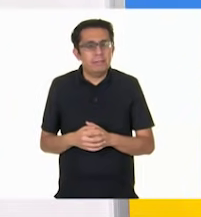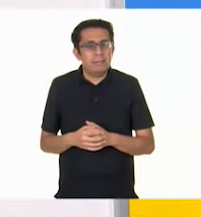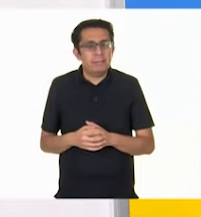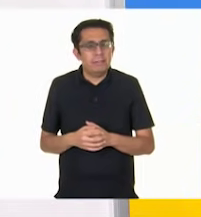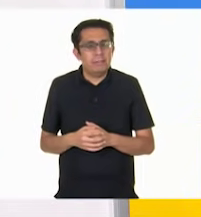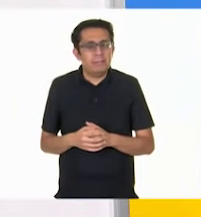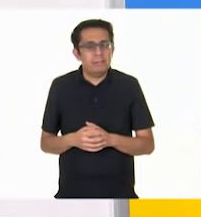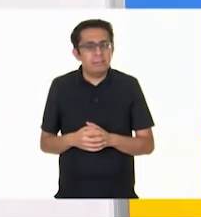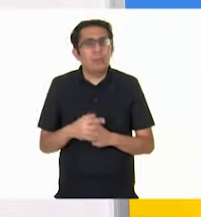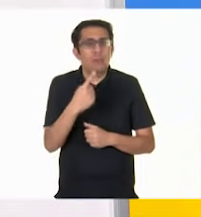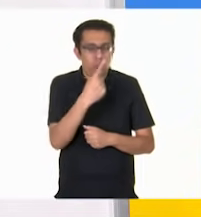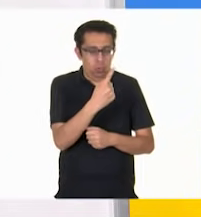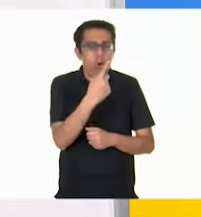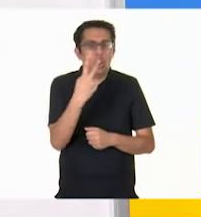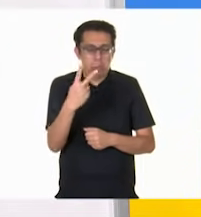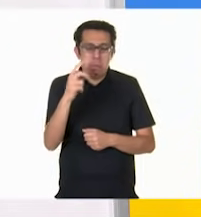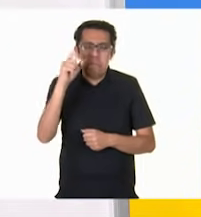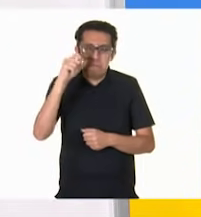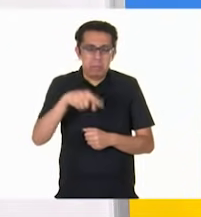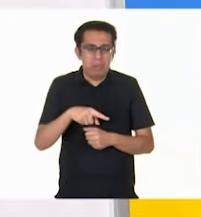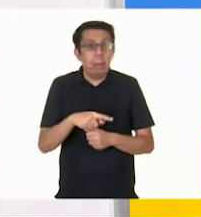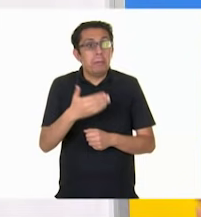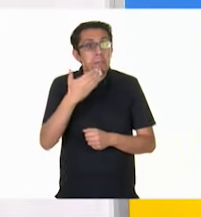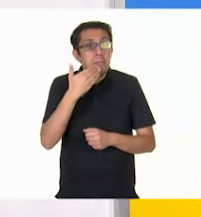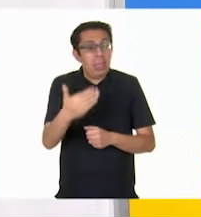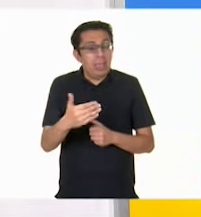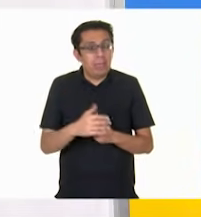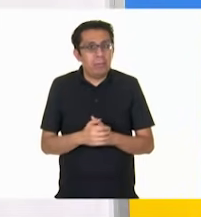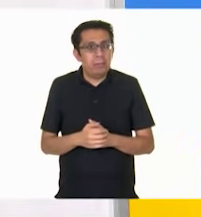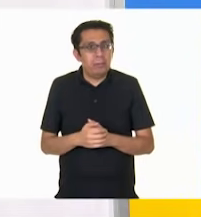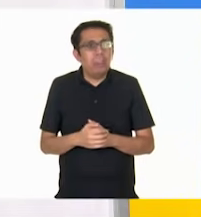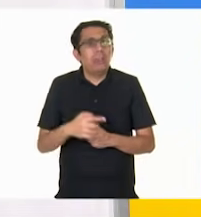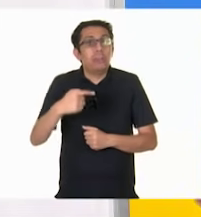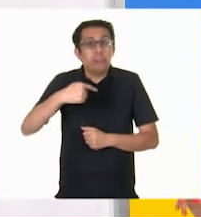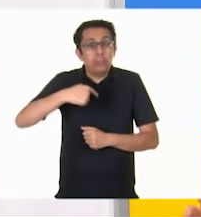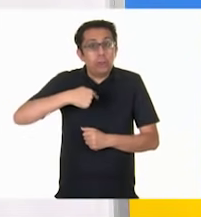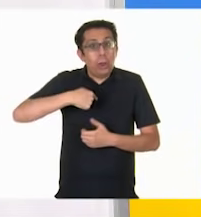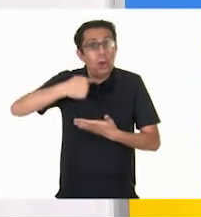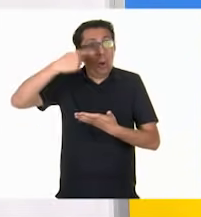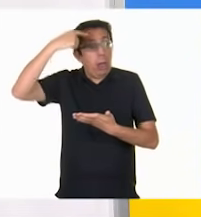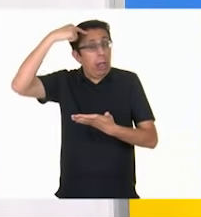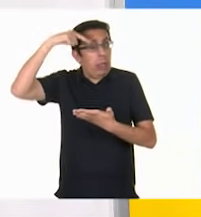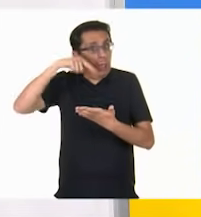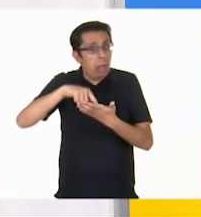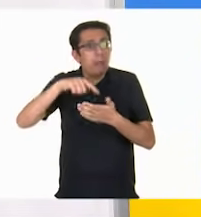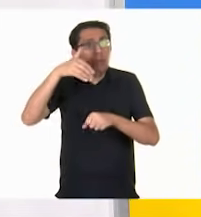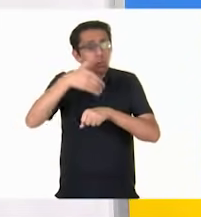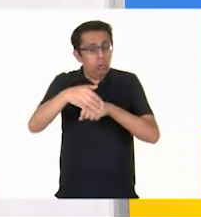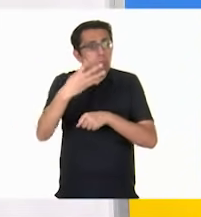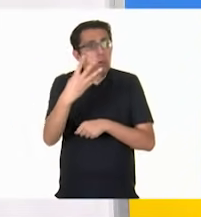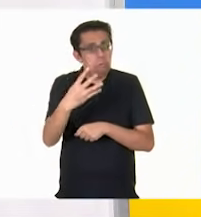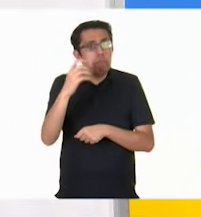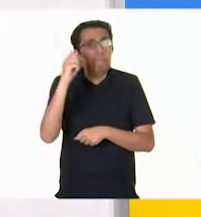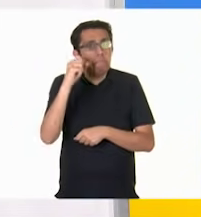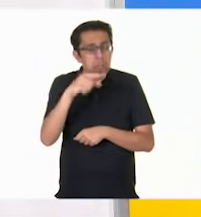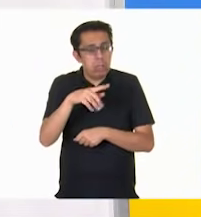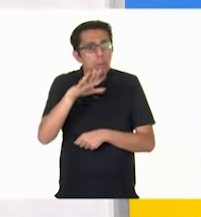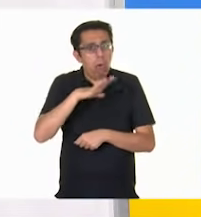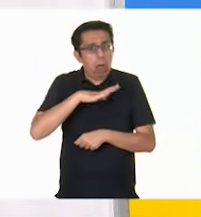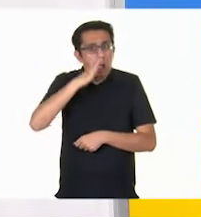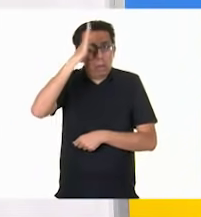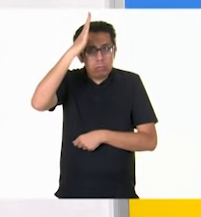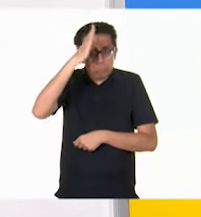Y el 2 también. Muy bien. Y yo diría también que el 4. Sí, sí, sí. Perfecto.